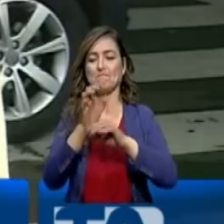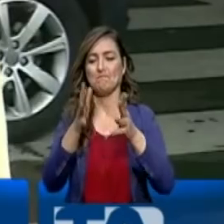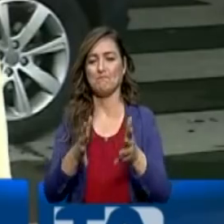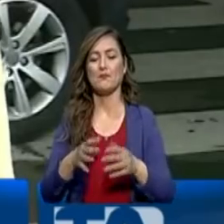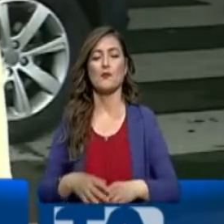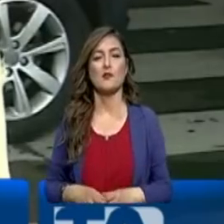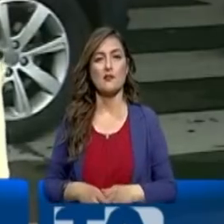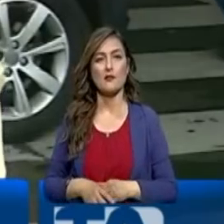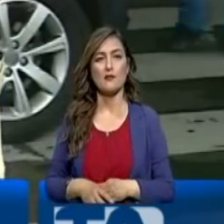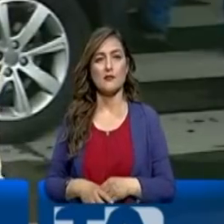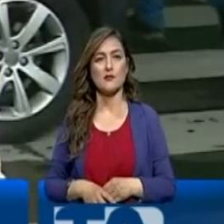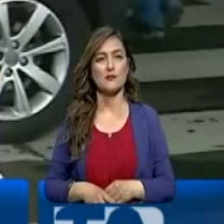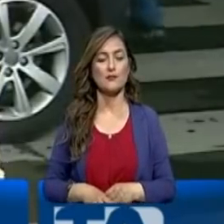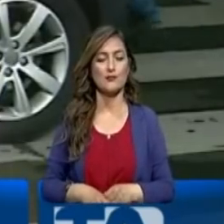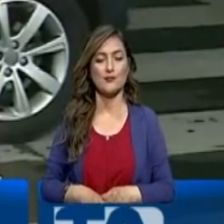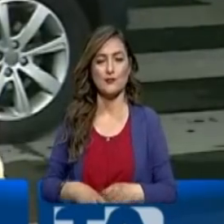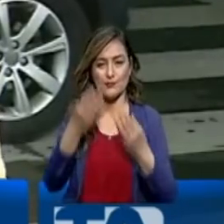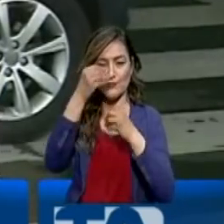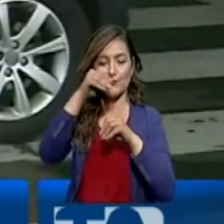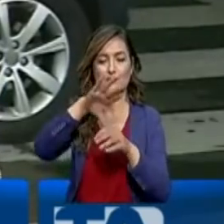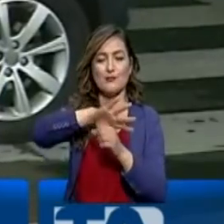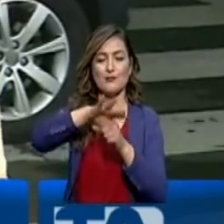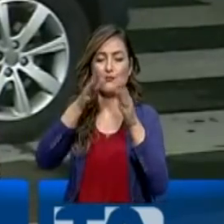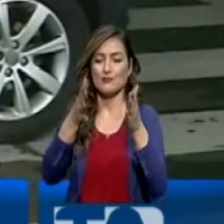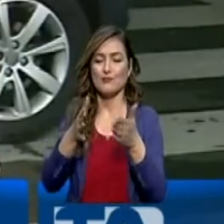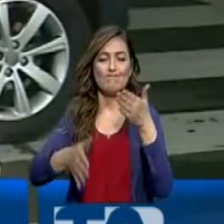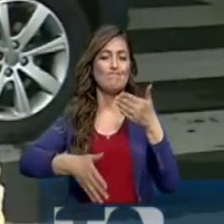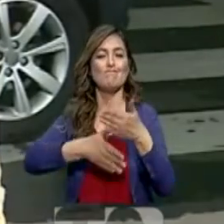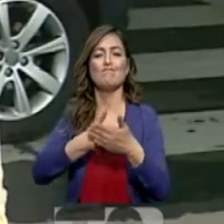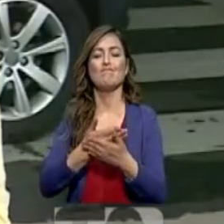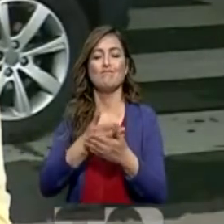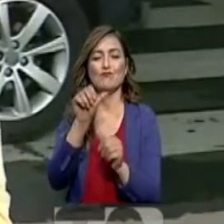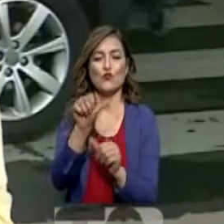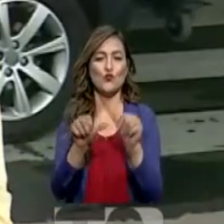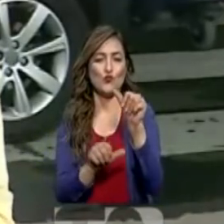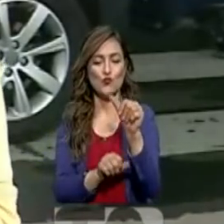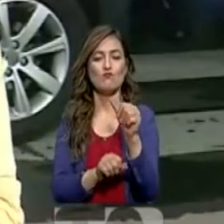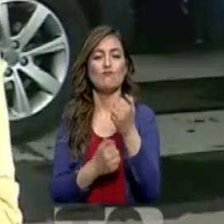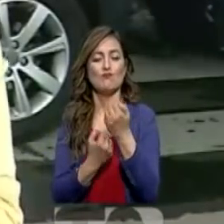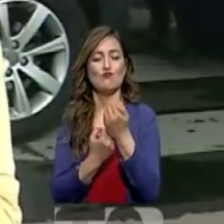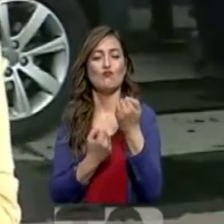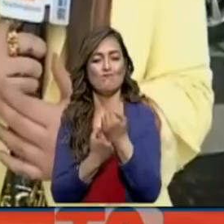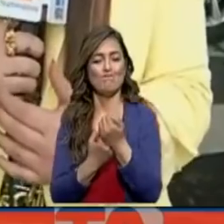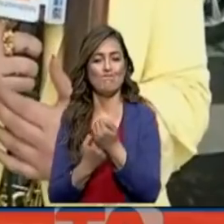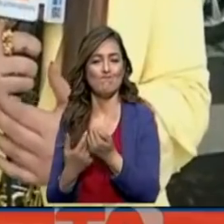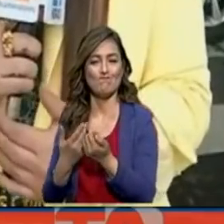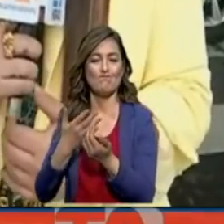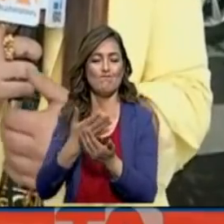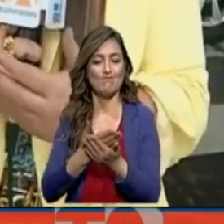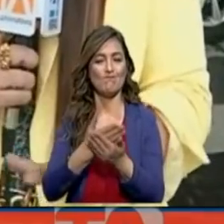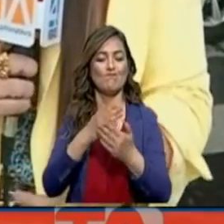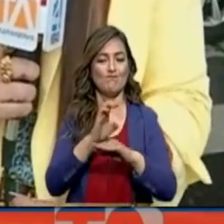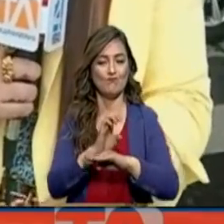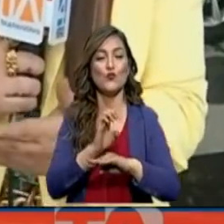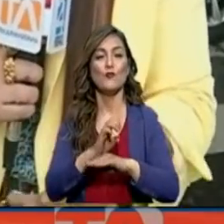ecuatorianos deportados, según nos informó la Cancillería. Todos ellos reciben asesoría y soporte hasta llegar a su ciudad